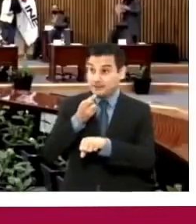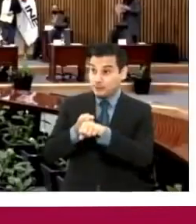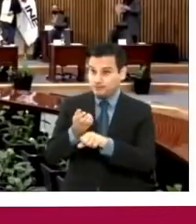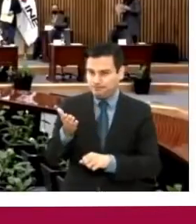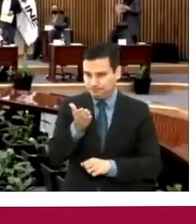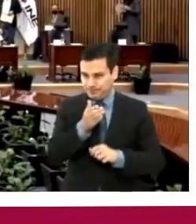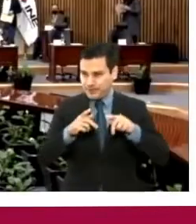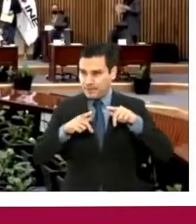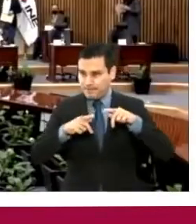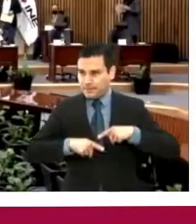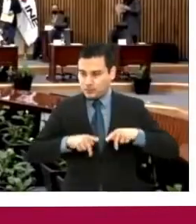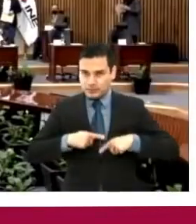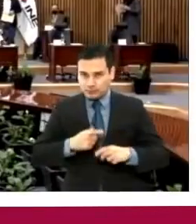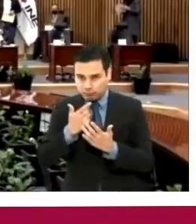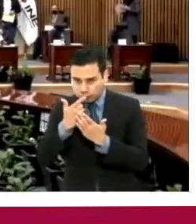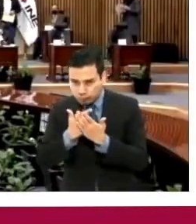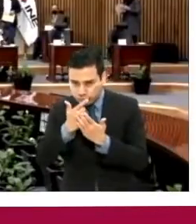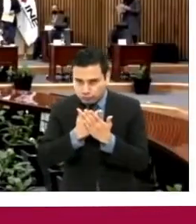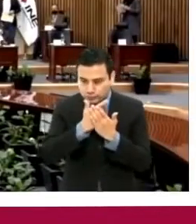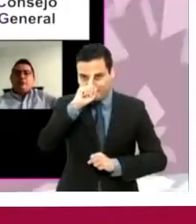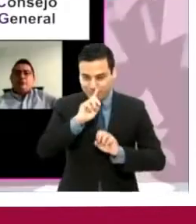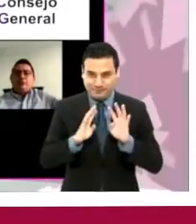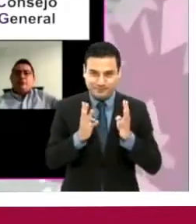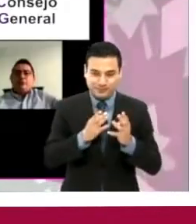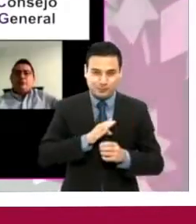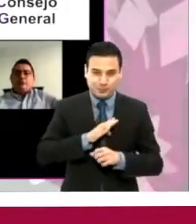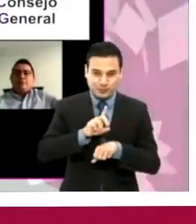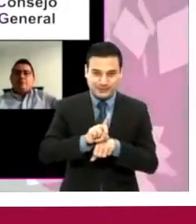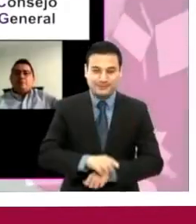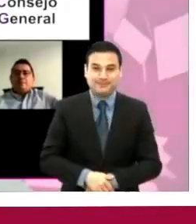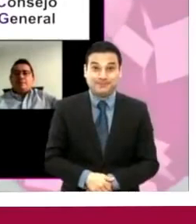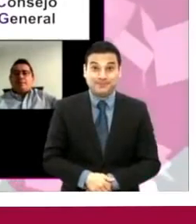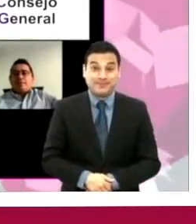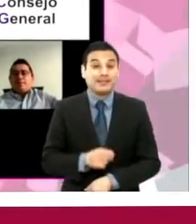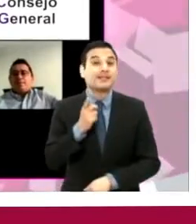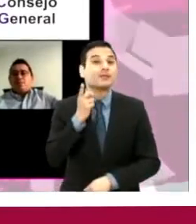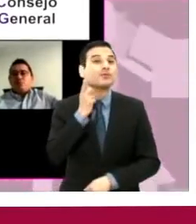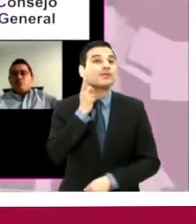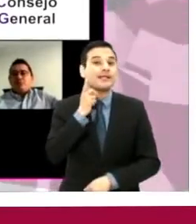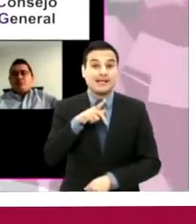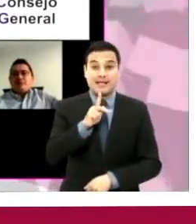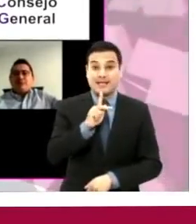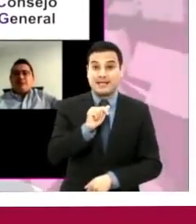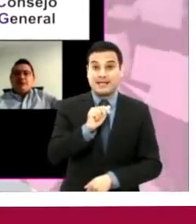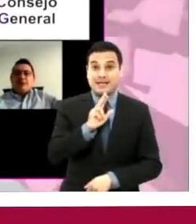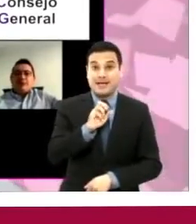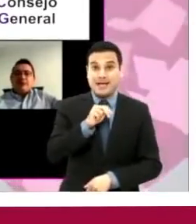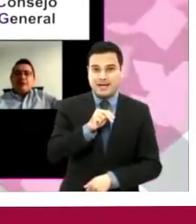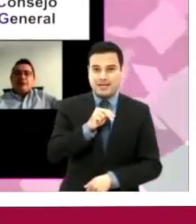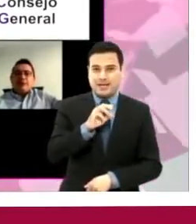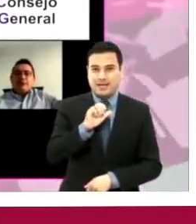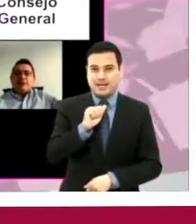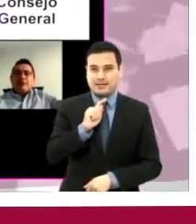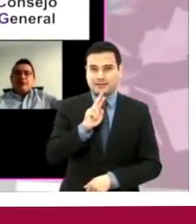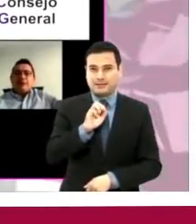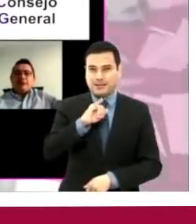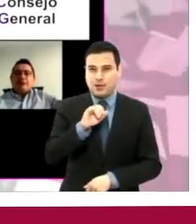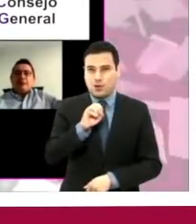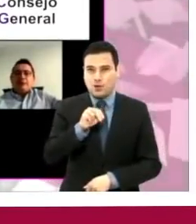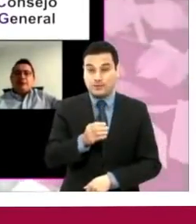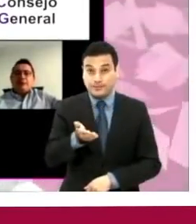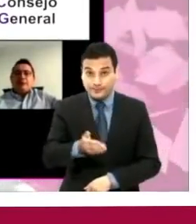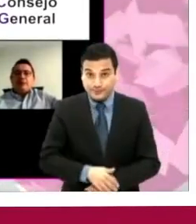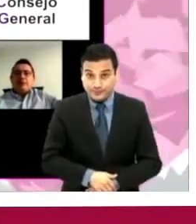que gobierna, incluyendo la Ciudad de México, por supuesto. Ante estos hechos, la Comisión de Quejas del